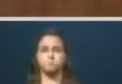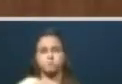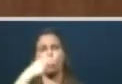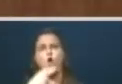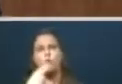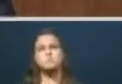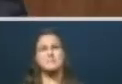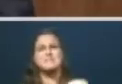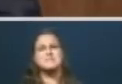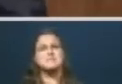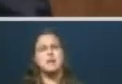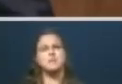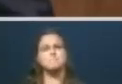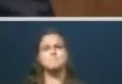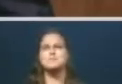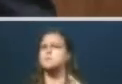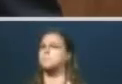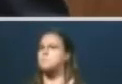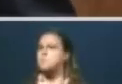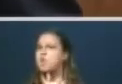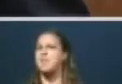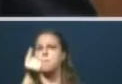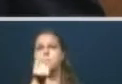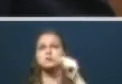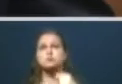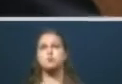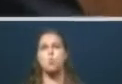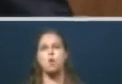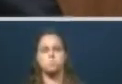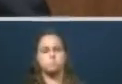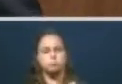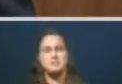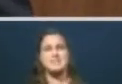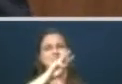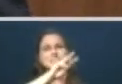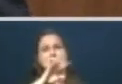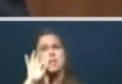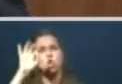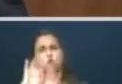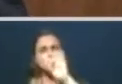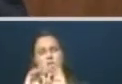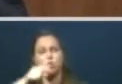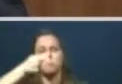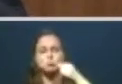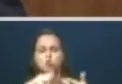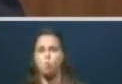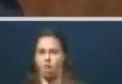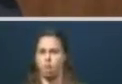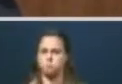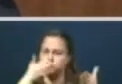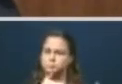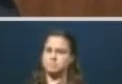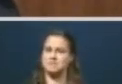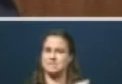compromiso con la sanidad se sustenta en una clara prioridad presupuestaria su dotación asciende al 32 por ciento del presupuesto en vigor somos la tercera